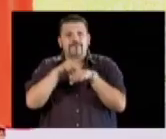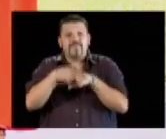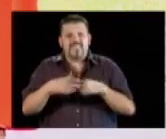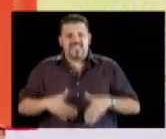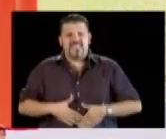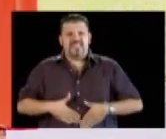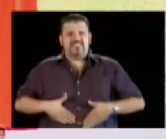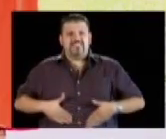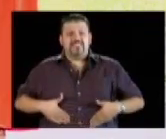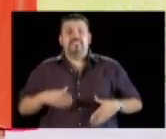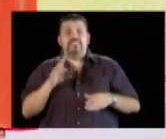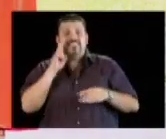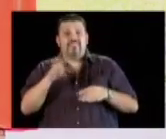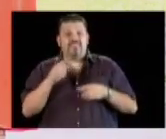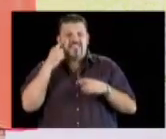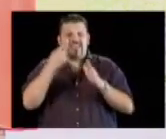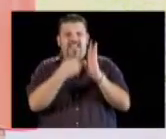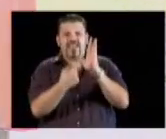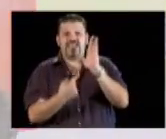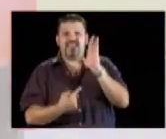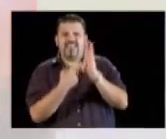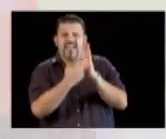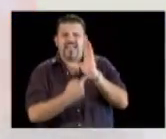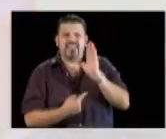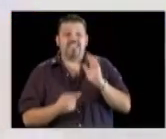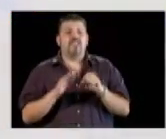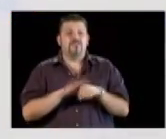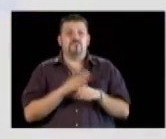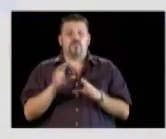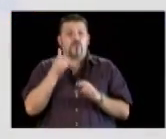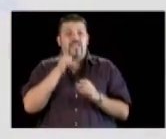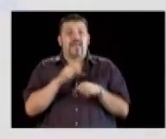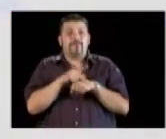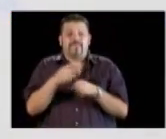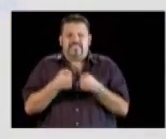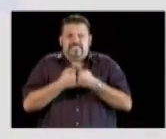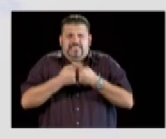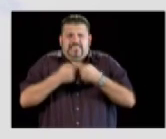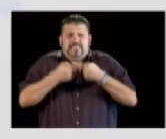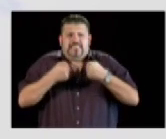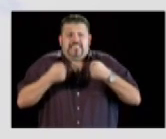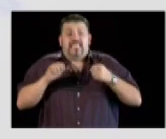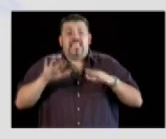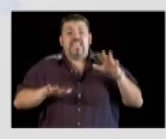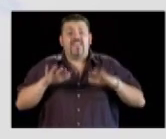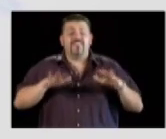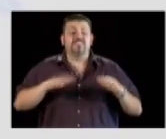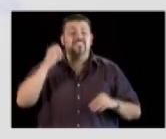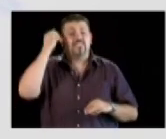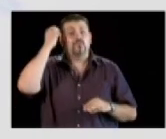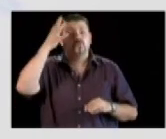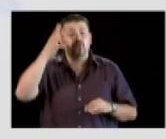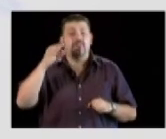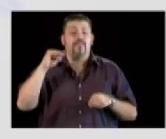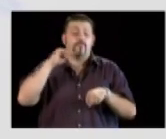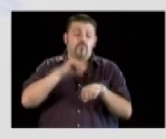mujer embarazada, sobre todo porque como la piel se extiende y se nos olvida ponernos mucha crema y cuidarla, la